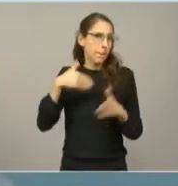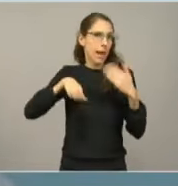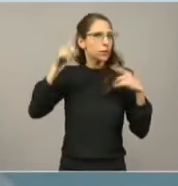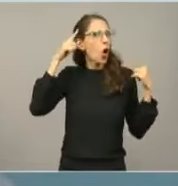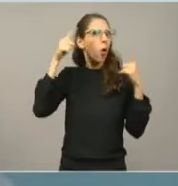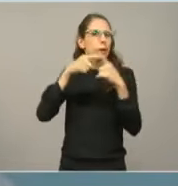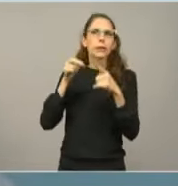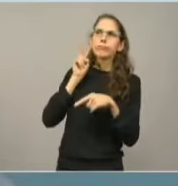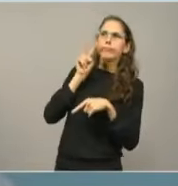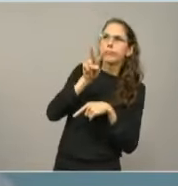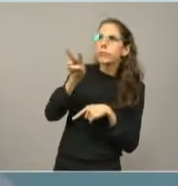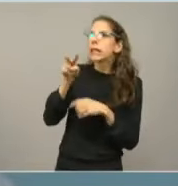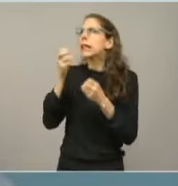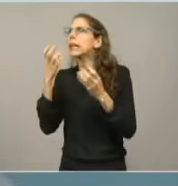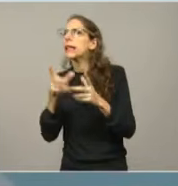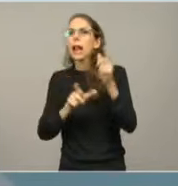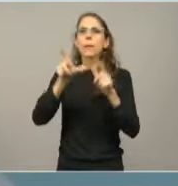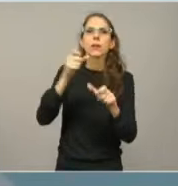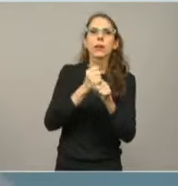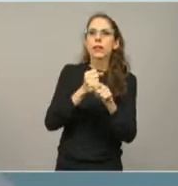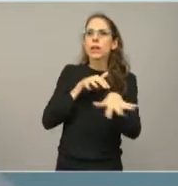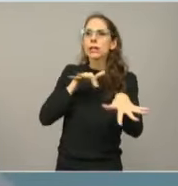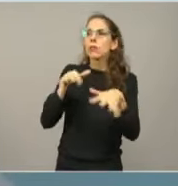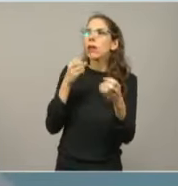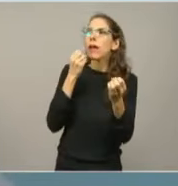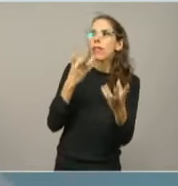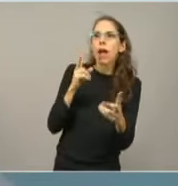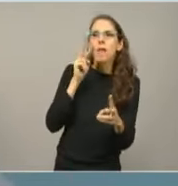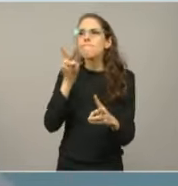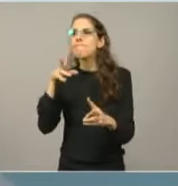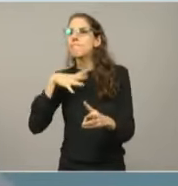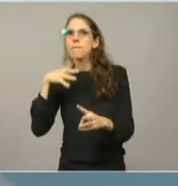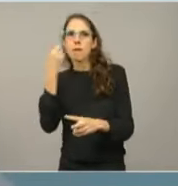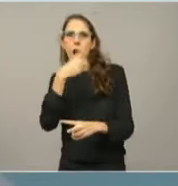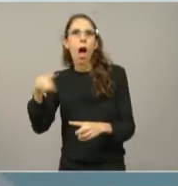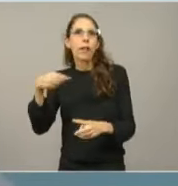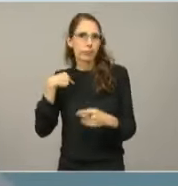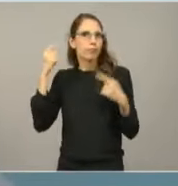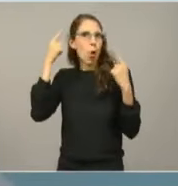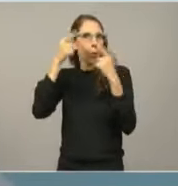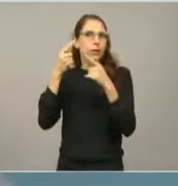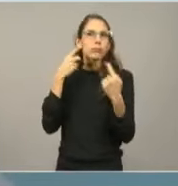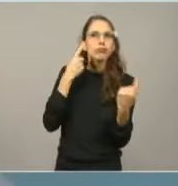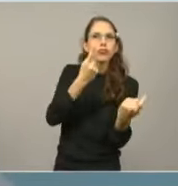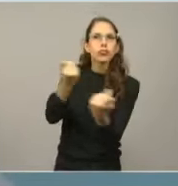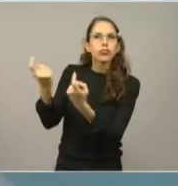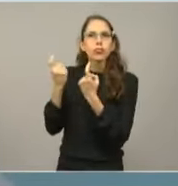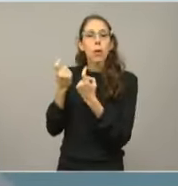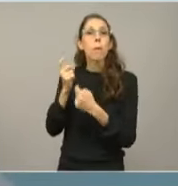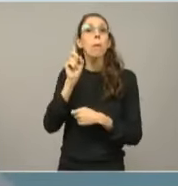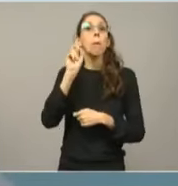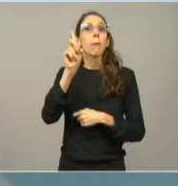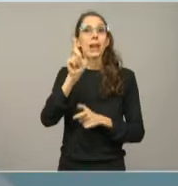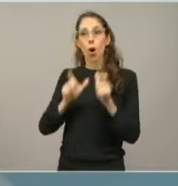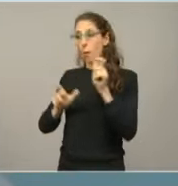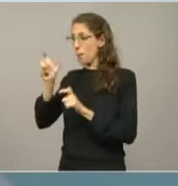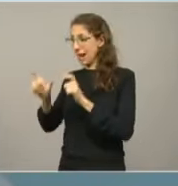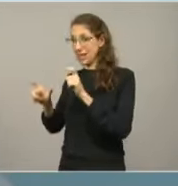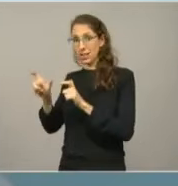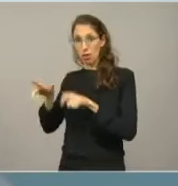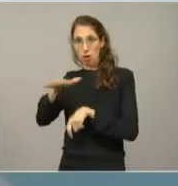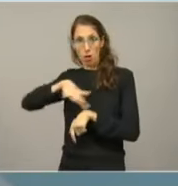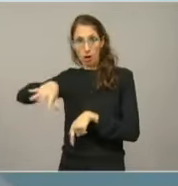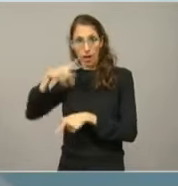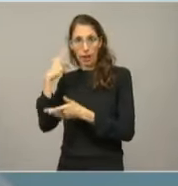están las cosas cómo están los trabajadores si hace falta algo eh Pero bueno es interesante que la percepción de la población es que esa infraestructura